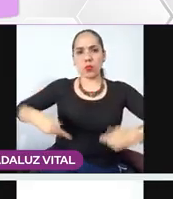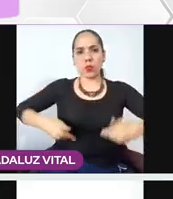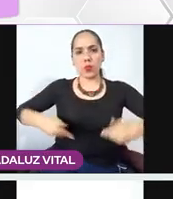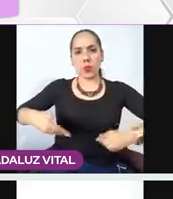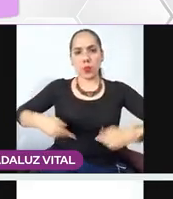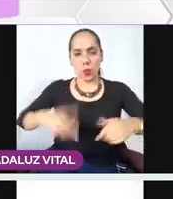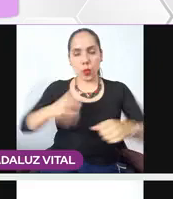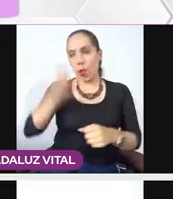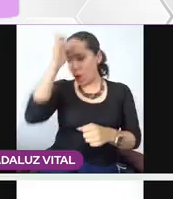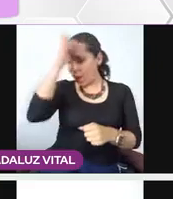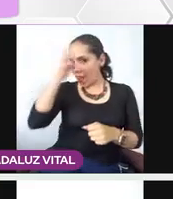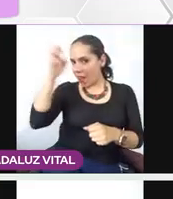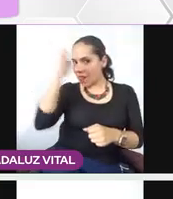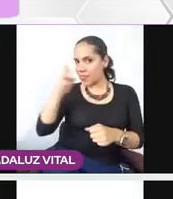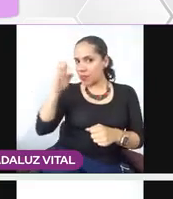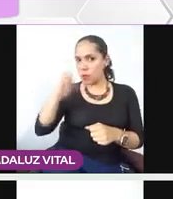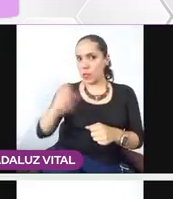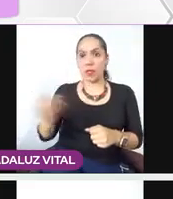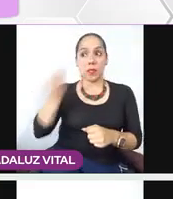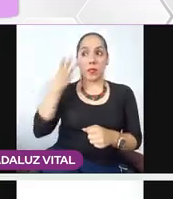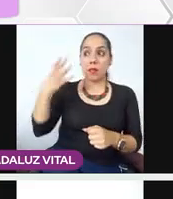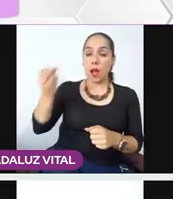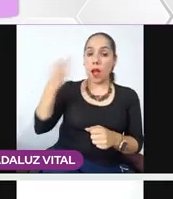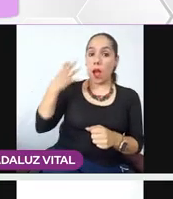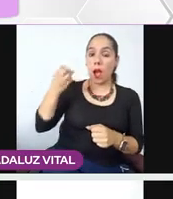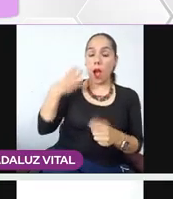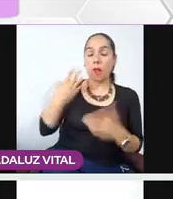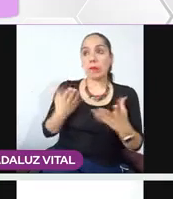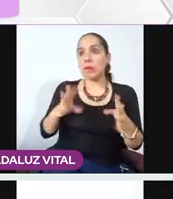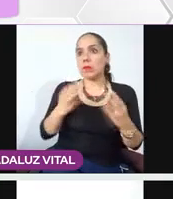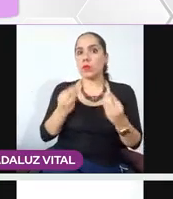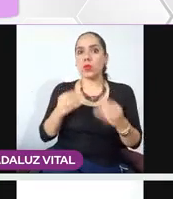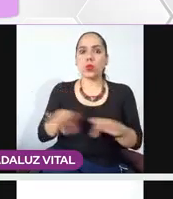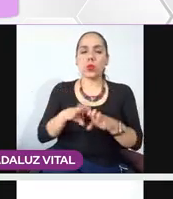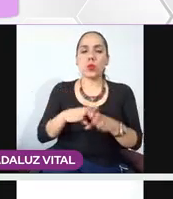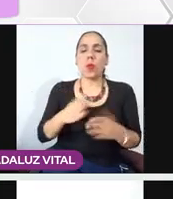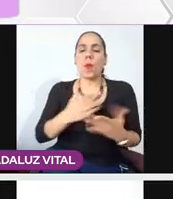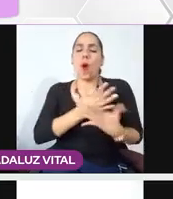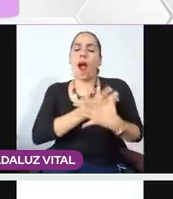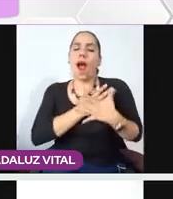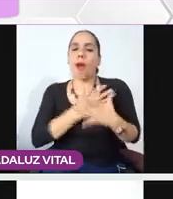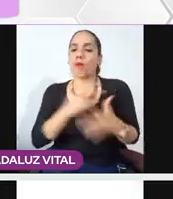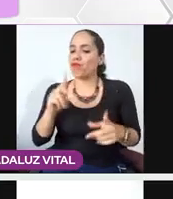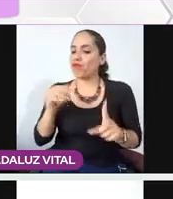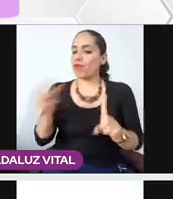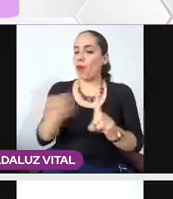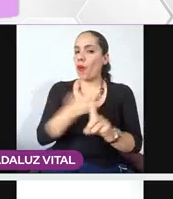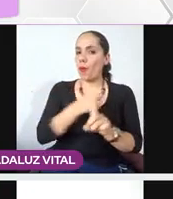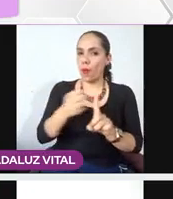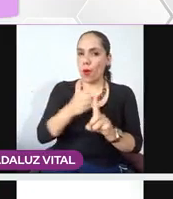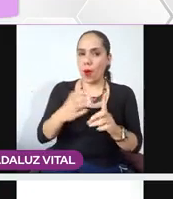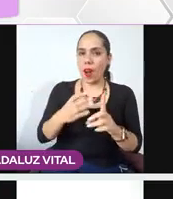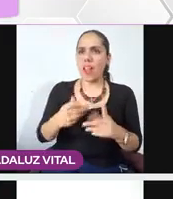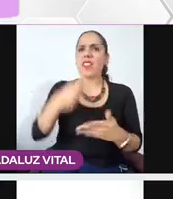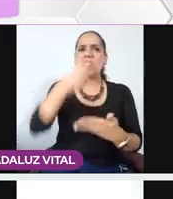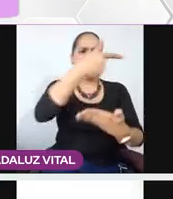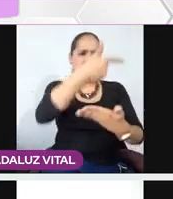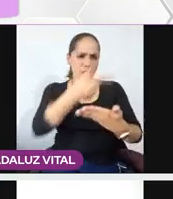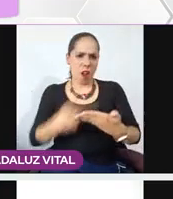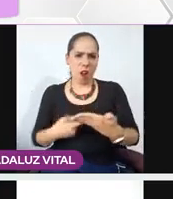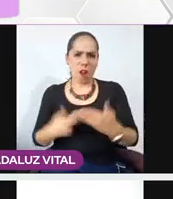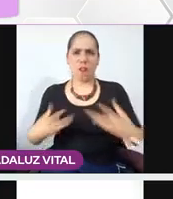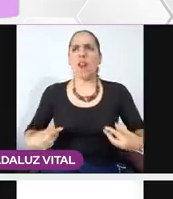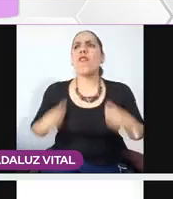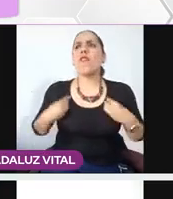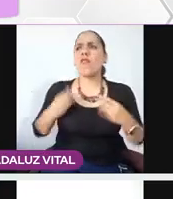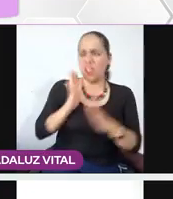experiencia como conferencista en temas como amores sin violencia, plan de vida, inteligencia emocional, entre muchos